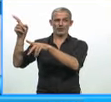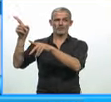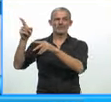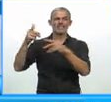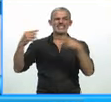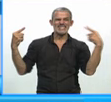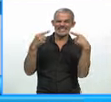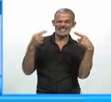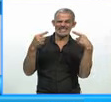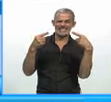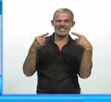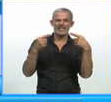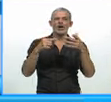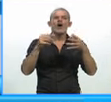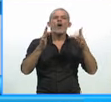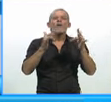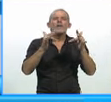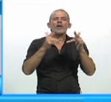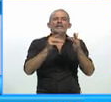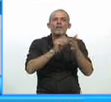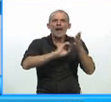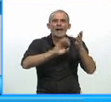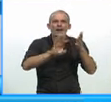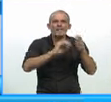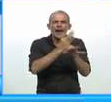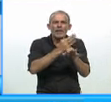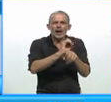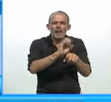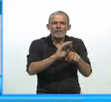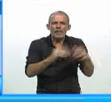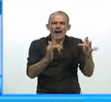tensión entre padre e hijo. Las malas notas en el colegio.